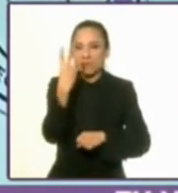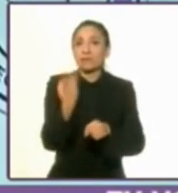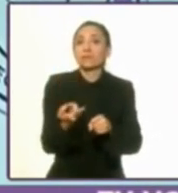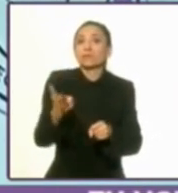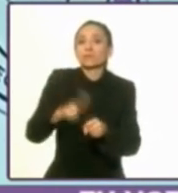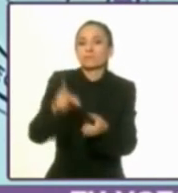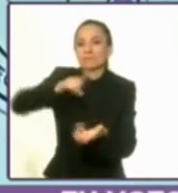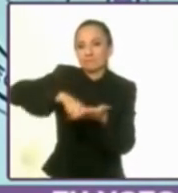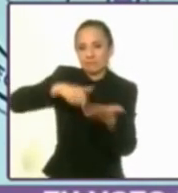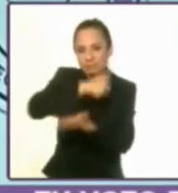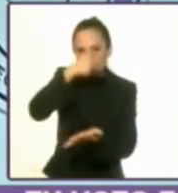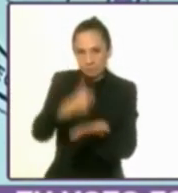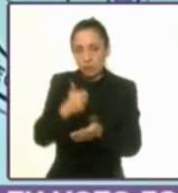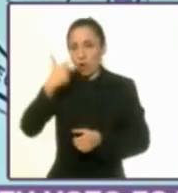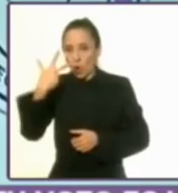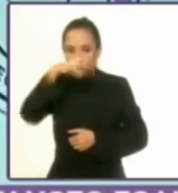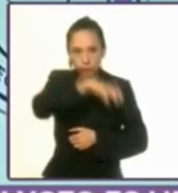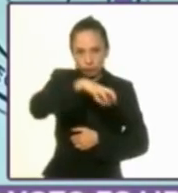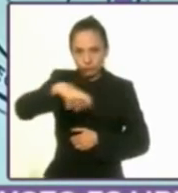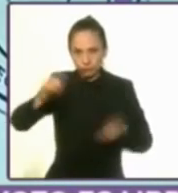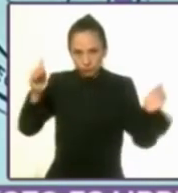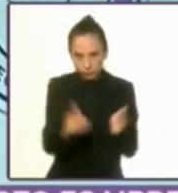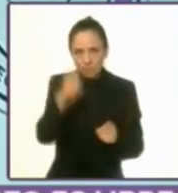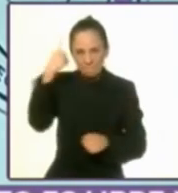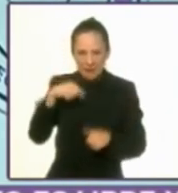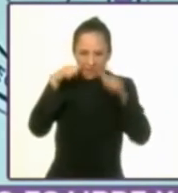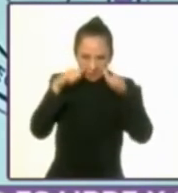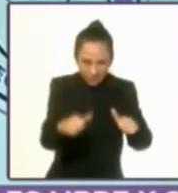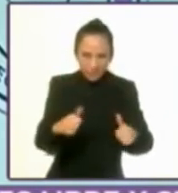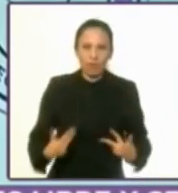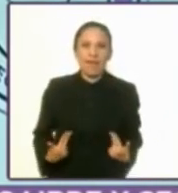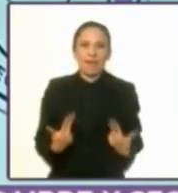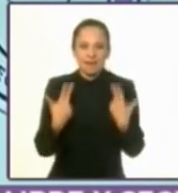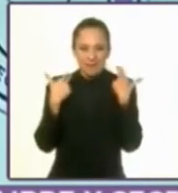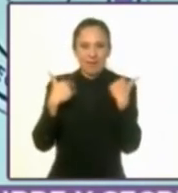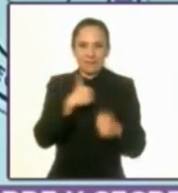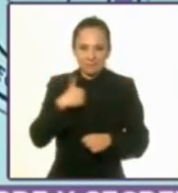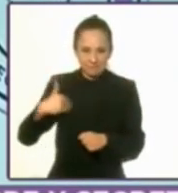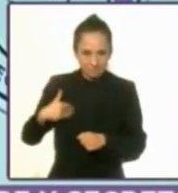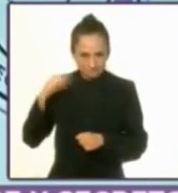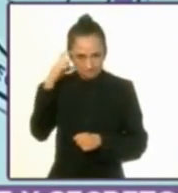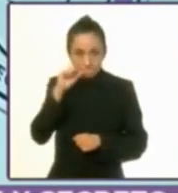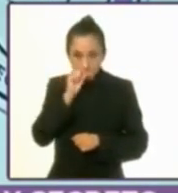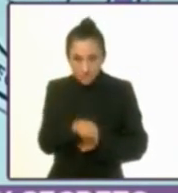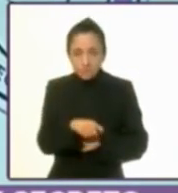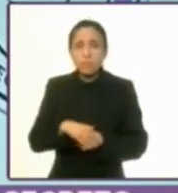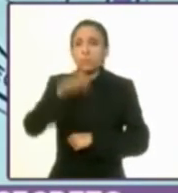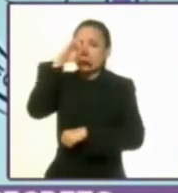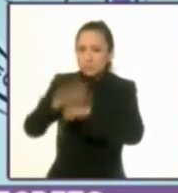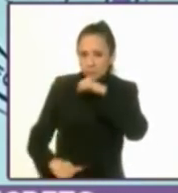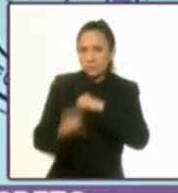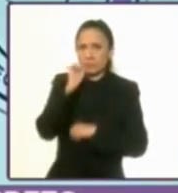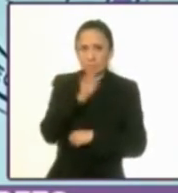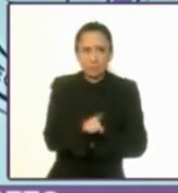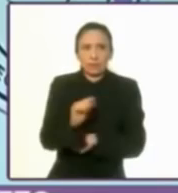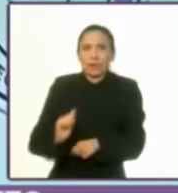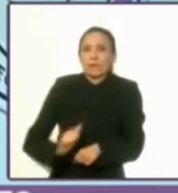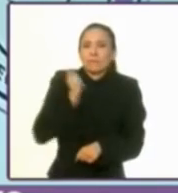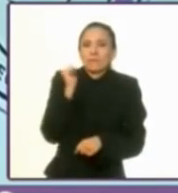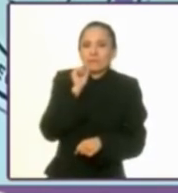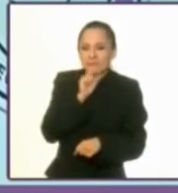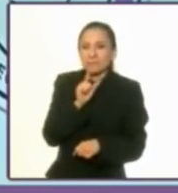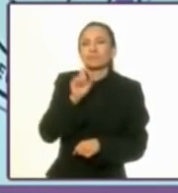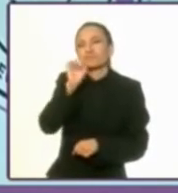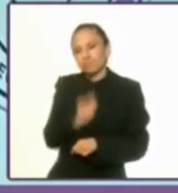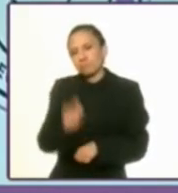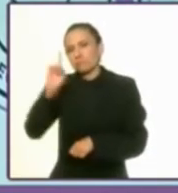ciudad ocho clínicas para cáncer de mama tenemos que hacer cirugía de fin de semana se los puedo decir porque en el imms